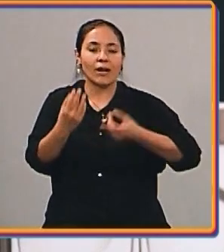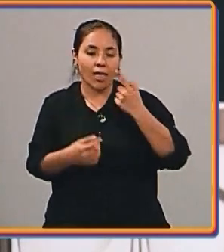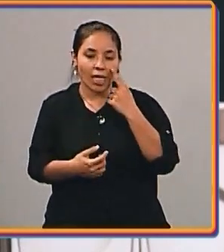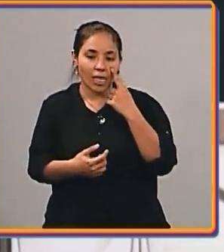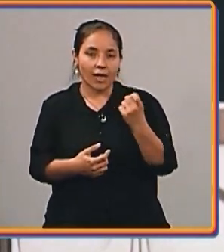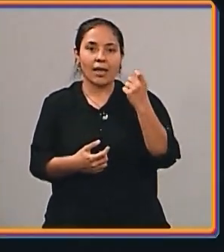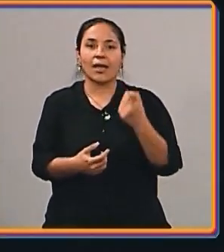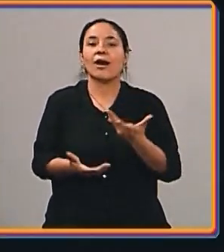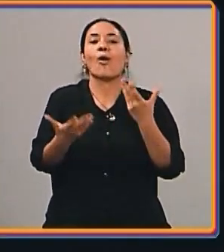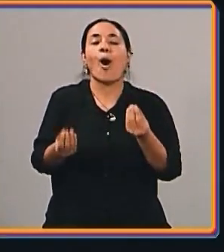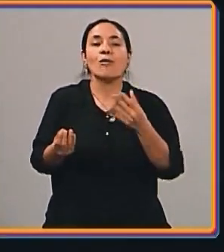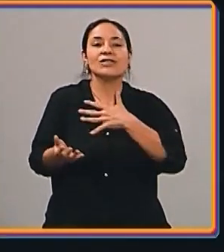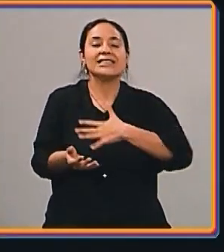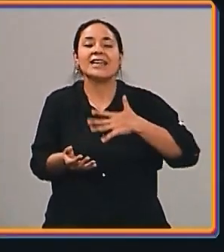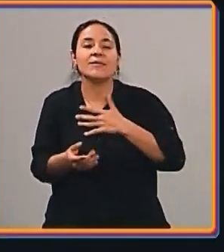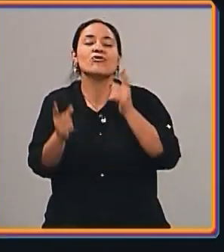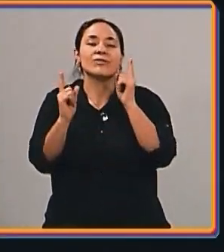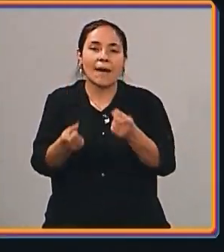vida.